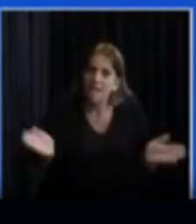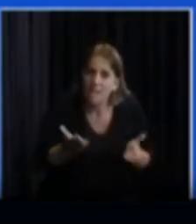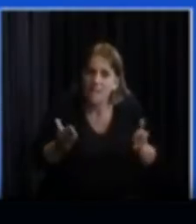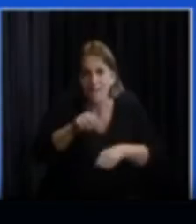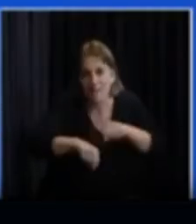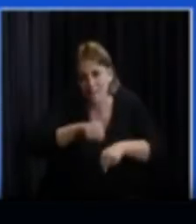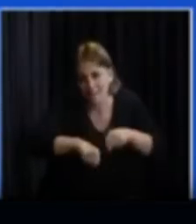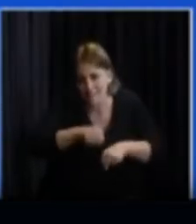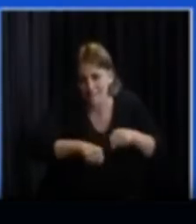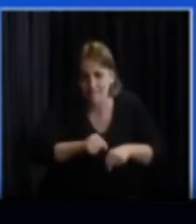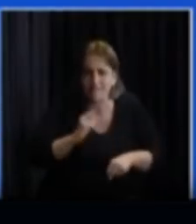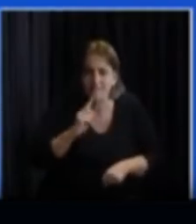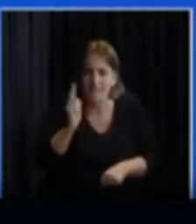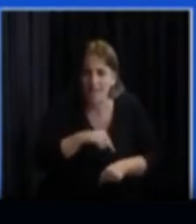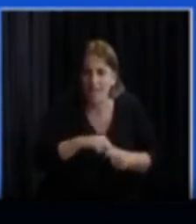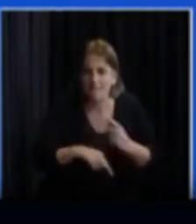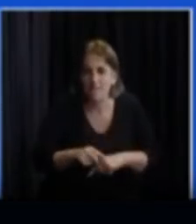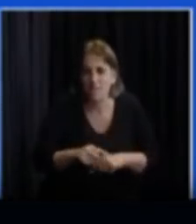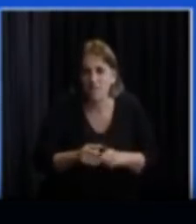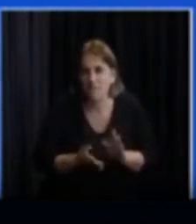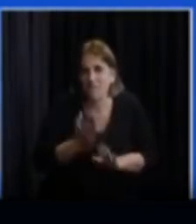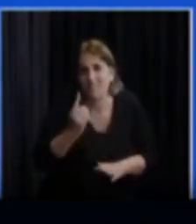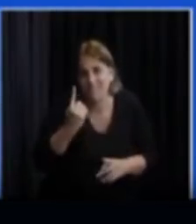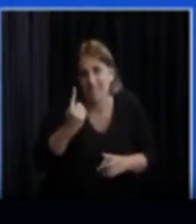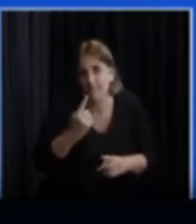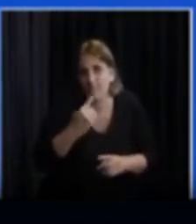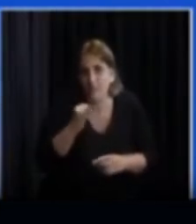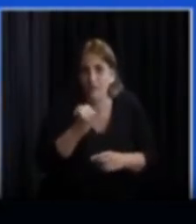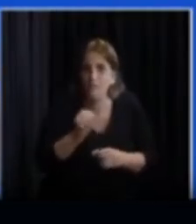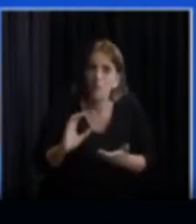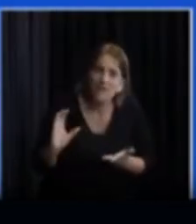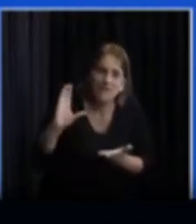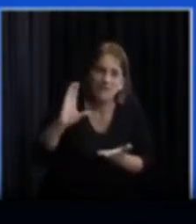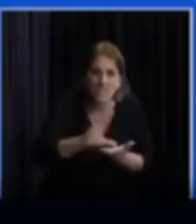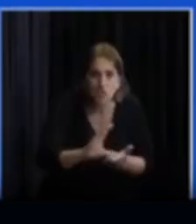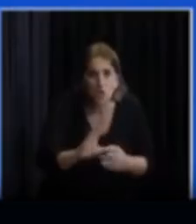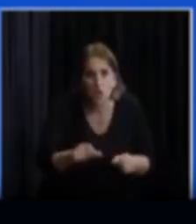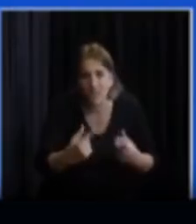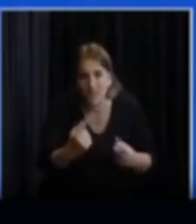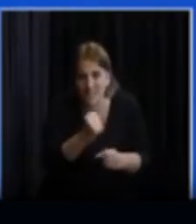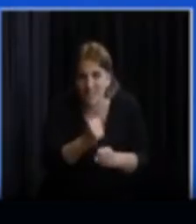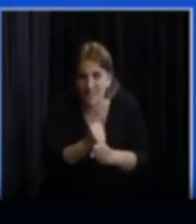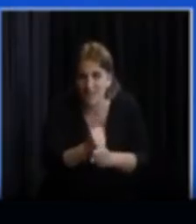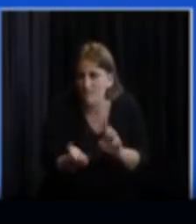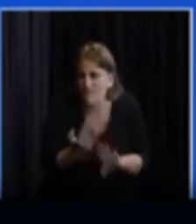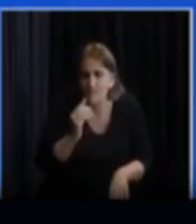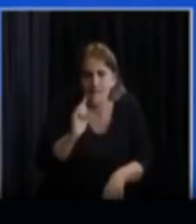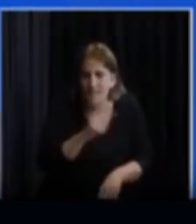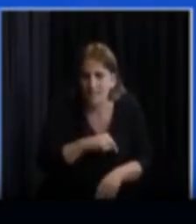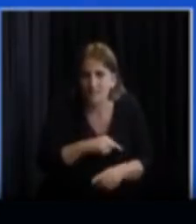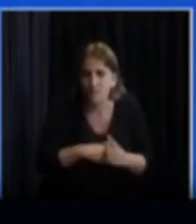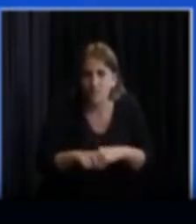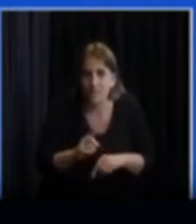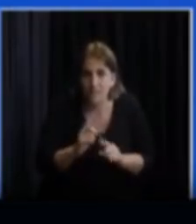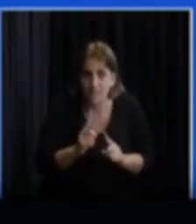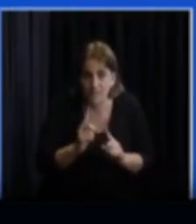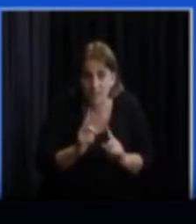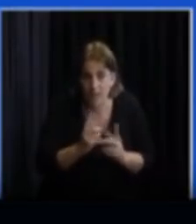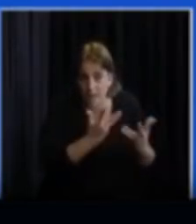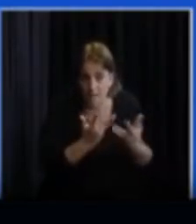más rápido. Ese es el que va a hacer la inversión, el que va a dar trabajo y ocuparnos de los